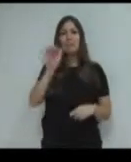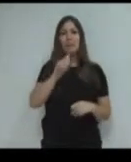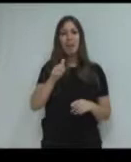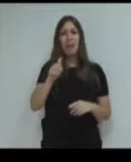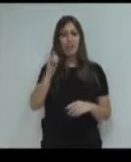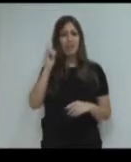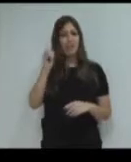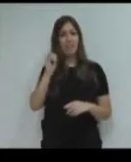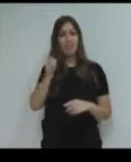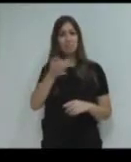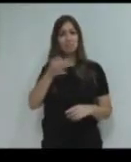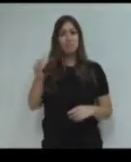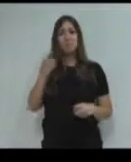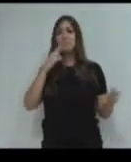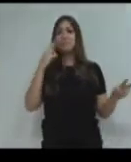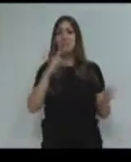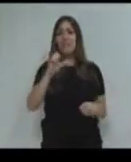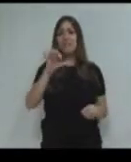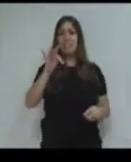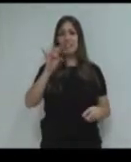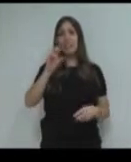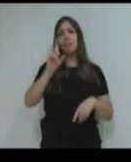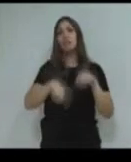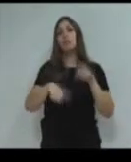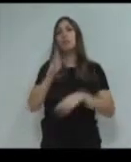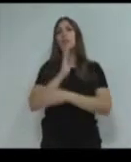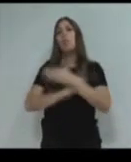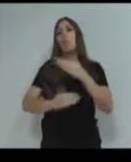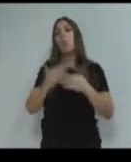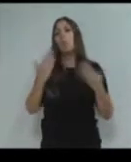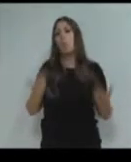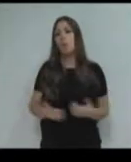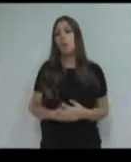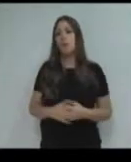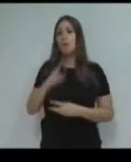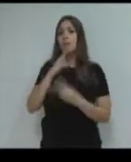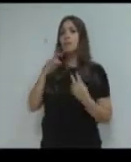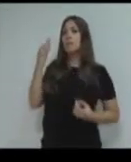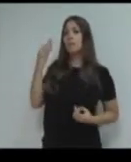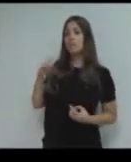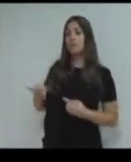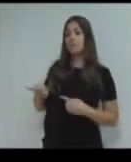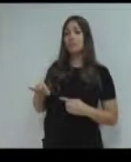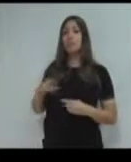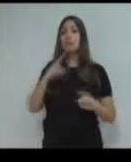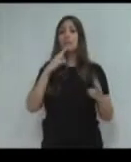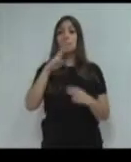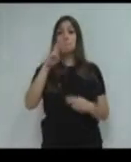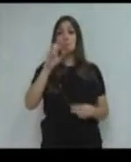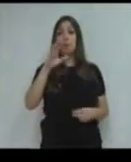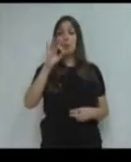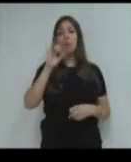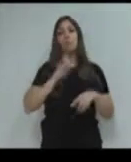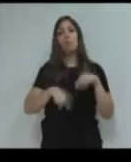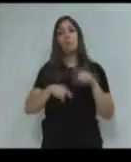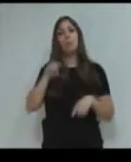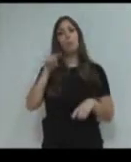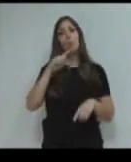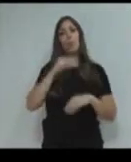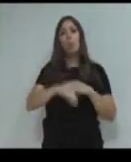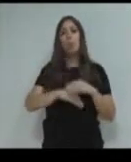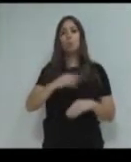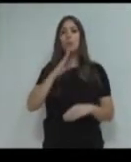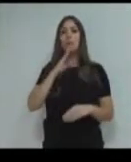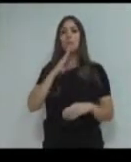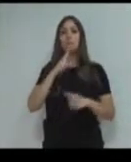más... Ahí varía. Hombre, también de cada uno. Dependiendo de la discapacidad. Claro. Dependiendo de la discapacidad, pero ahí es difícil establecer. Aquí ya tenemos que utilizar los productos